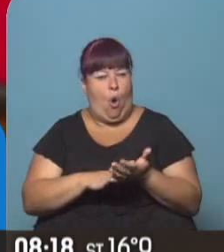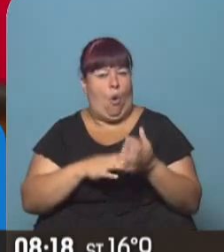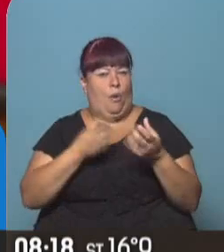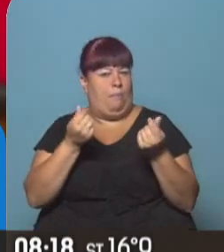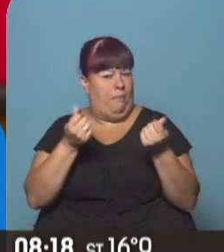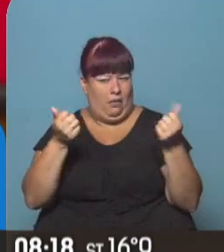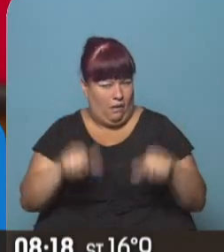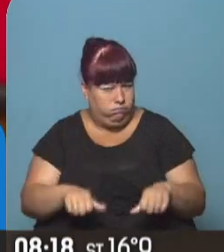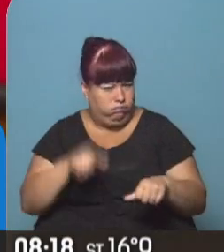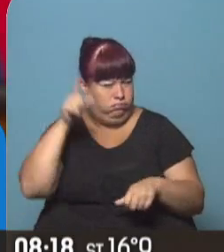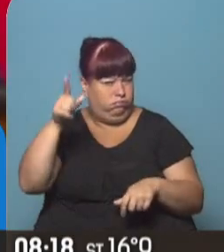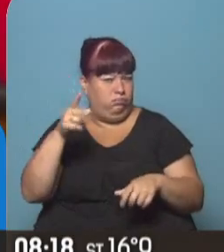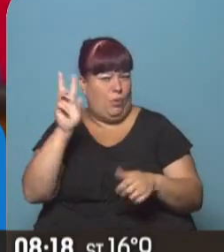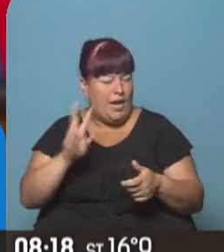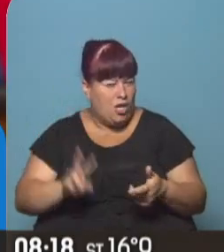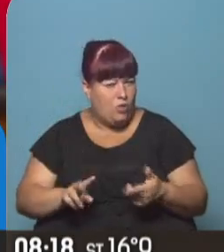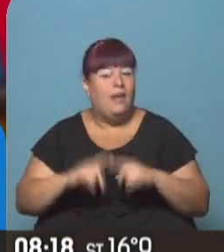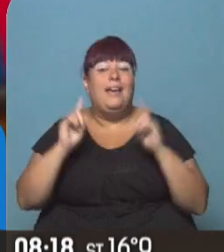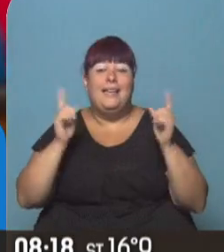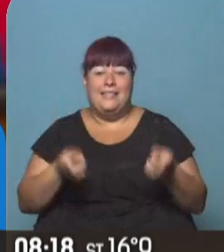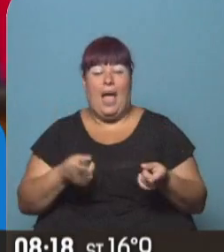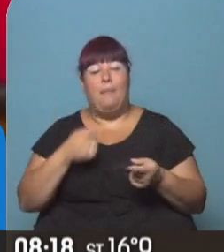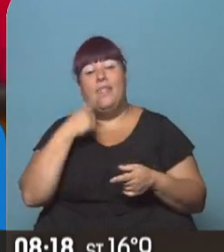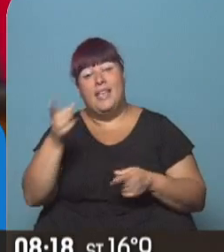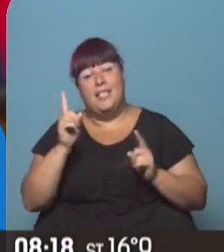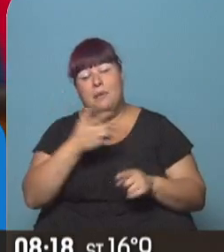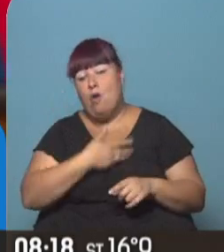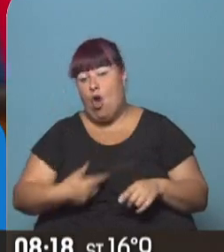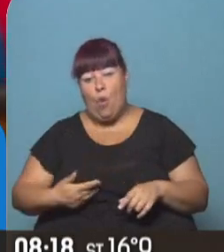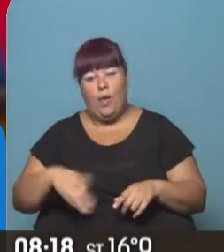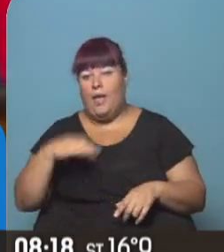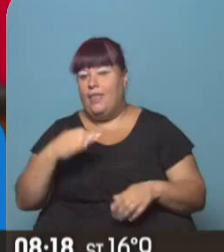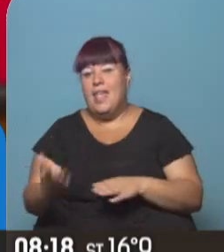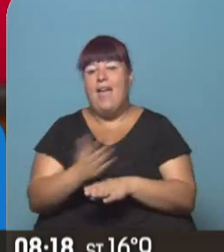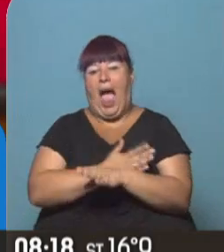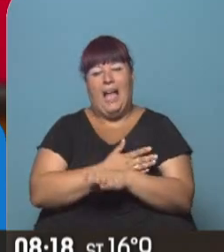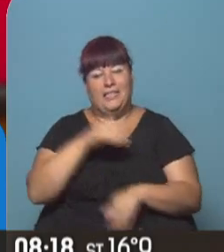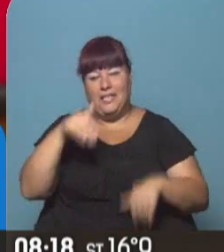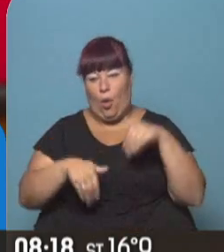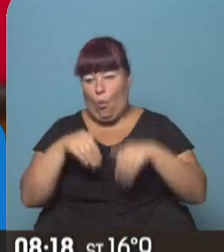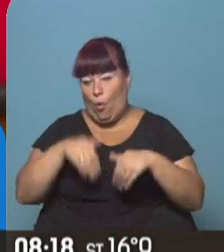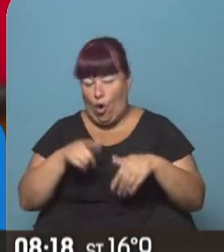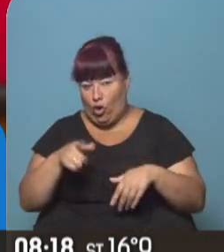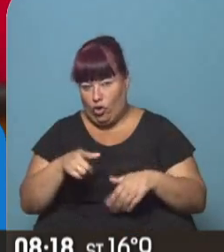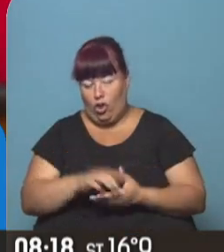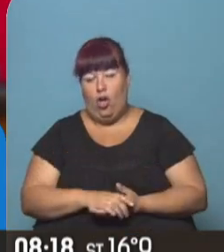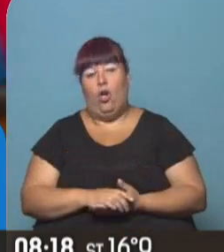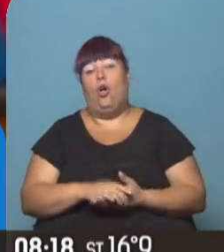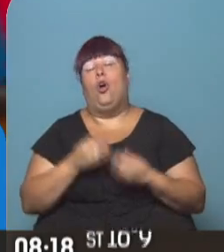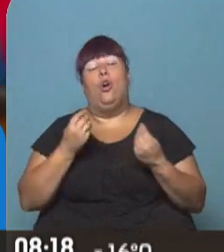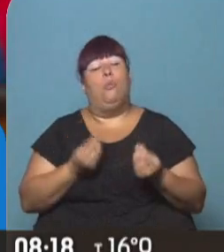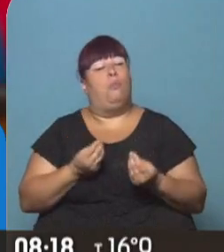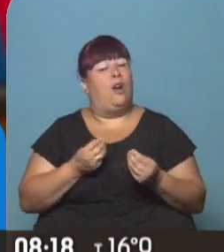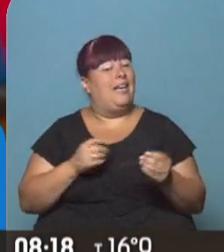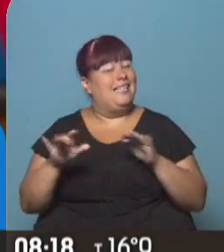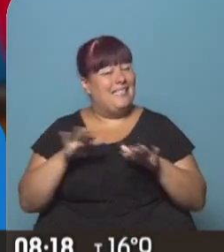dislocación económica que se vive en Venezuela, también le sugieren al propio gobierno adelantar las elecciones porque